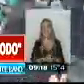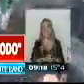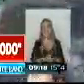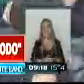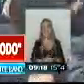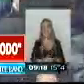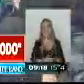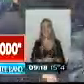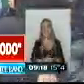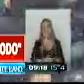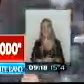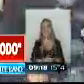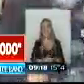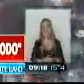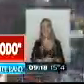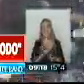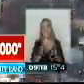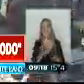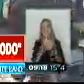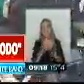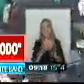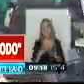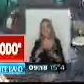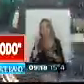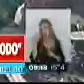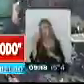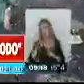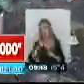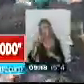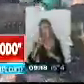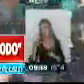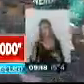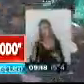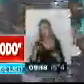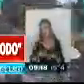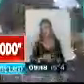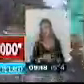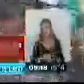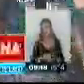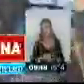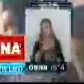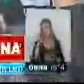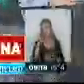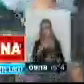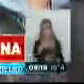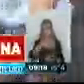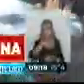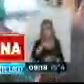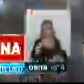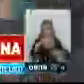Ha sido lo que te anticipé. Ahora no me digas que se quedó en la cruz sin moverse.